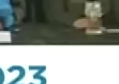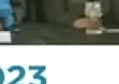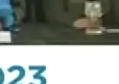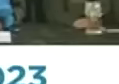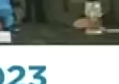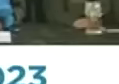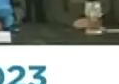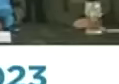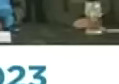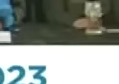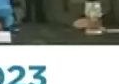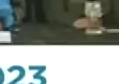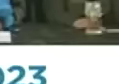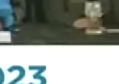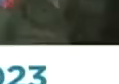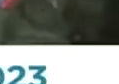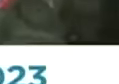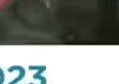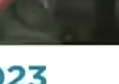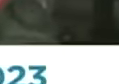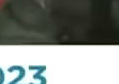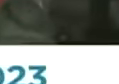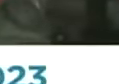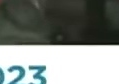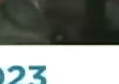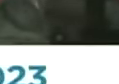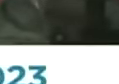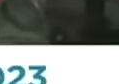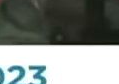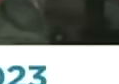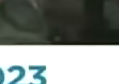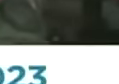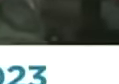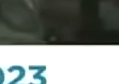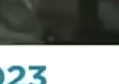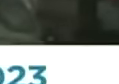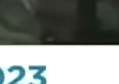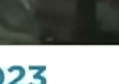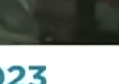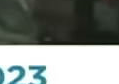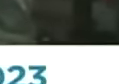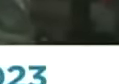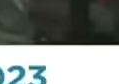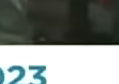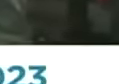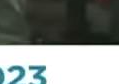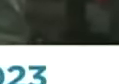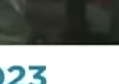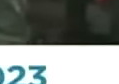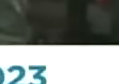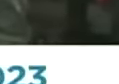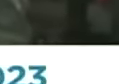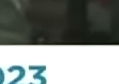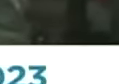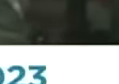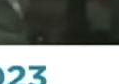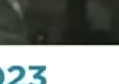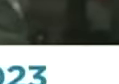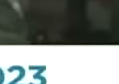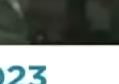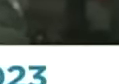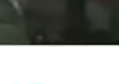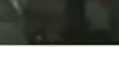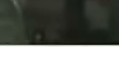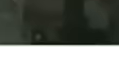estratégico operacional, además de todos mis hermanos, compañeros del alto mando militar ampliado. Hemos